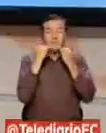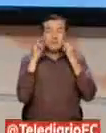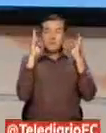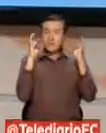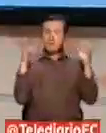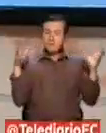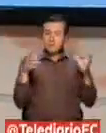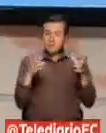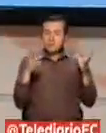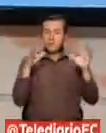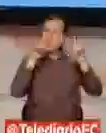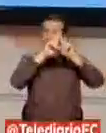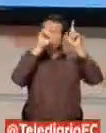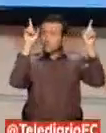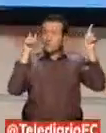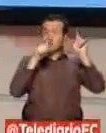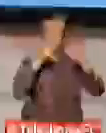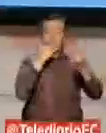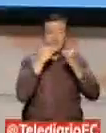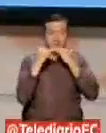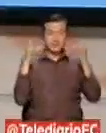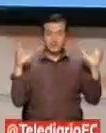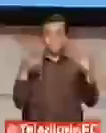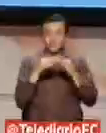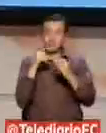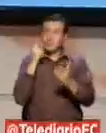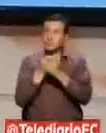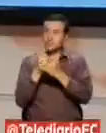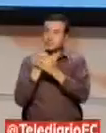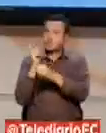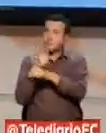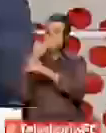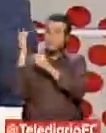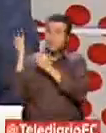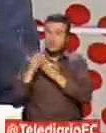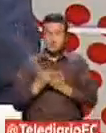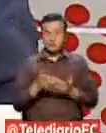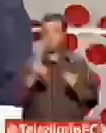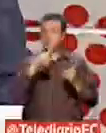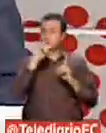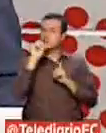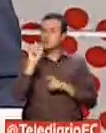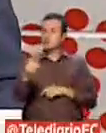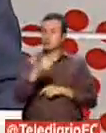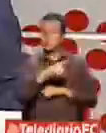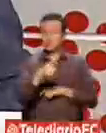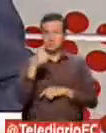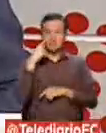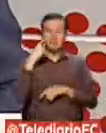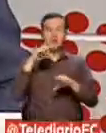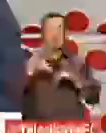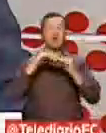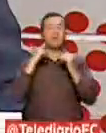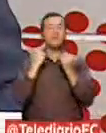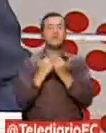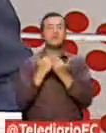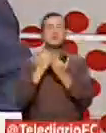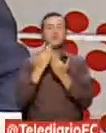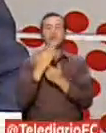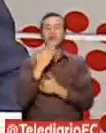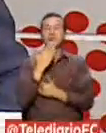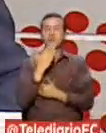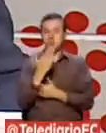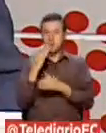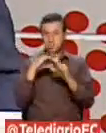la conformación de la empresa que realizó la compra de estos helicópteros. Le quiero consultar, ¿hasta dónde ha llegado la comisión en esta materia?